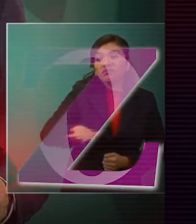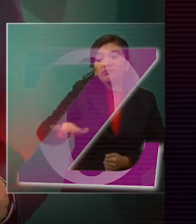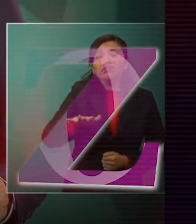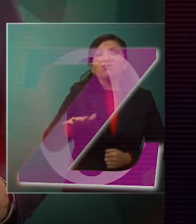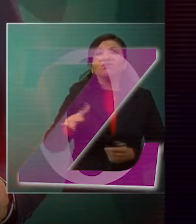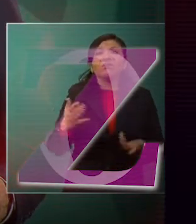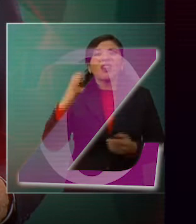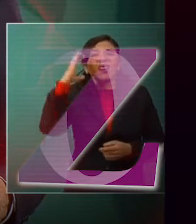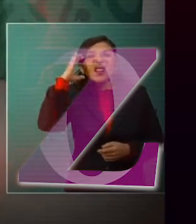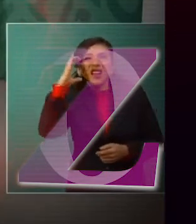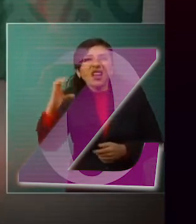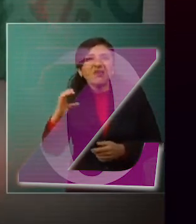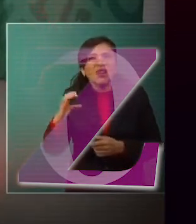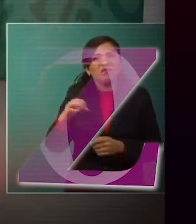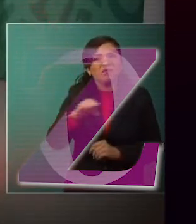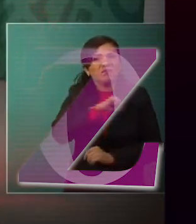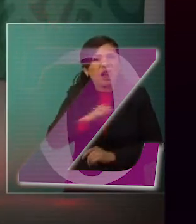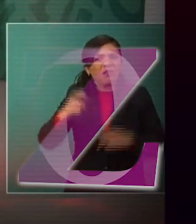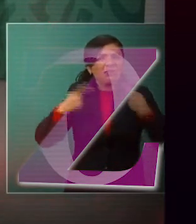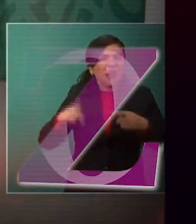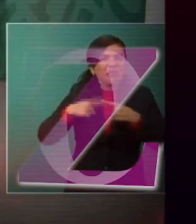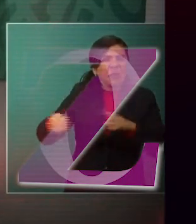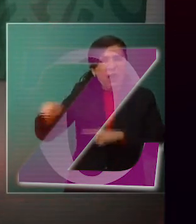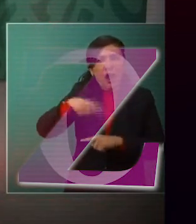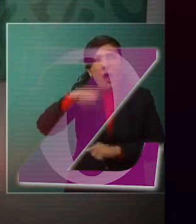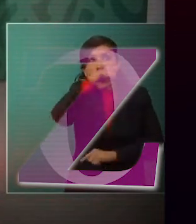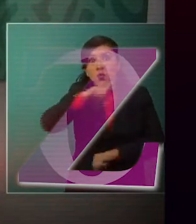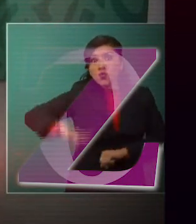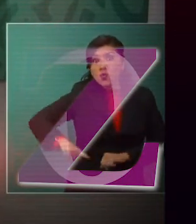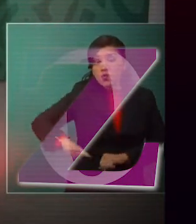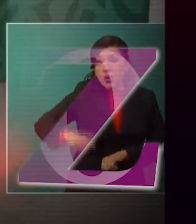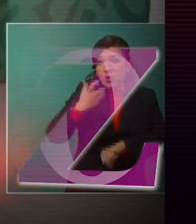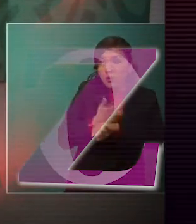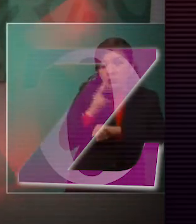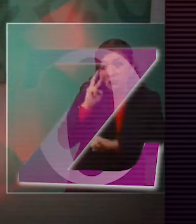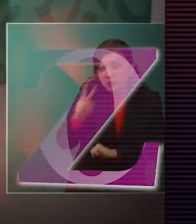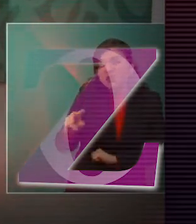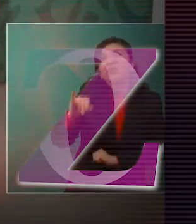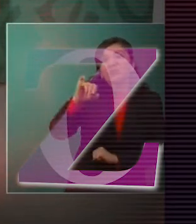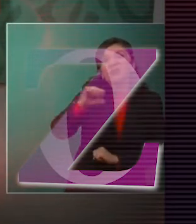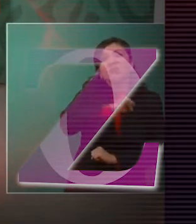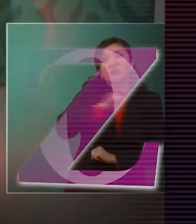para el gobierno de eeuu a estas personas